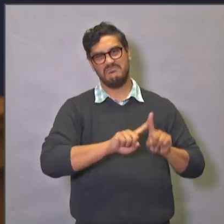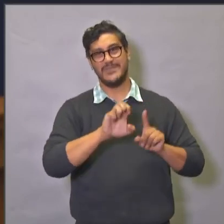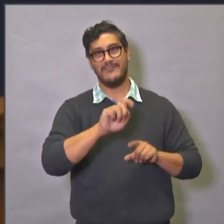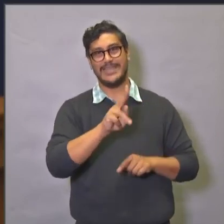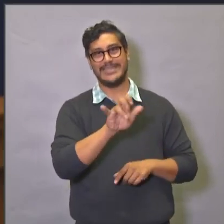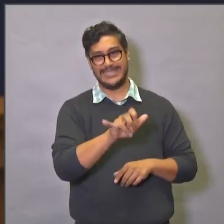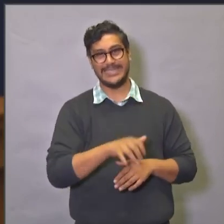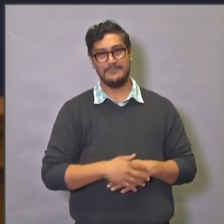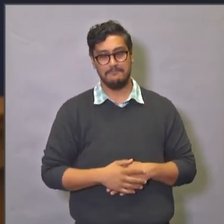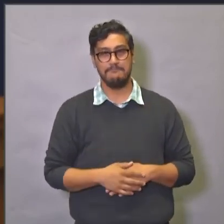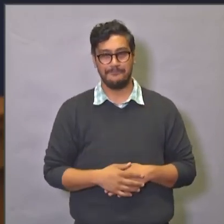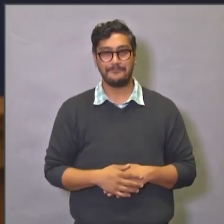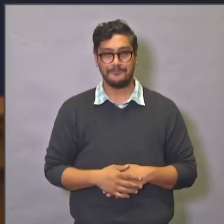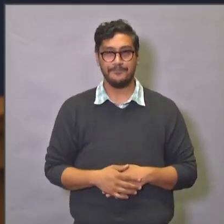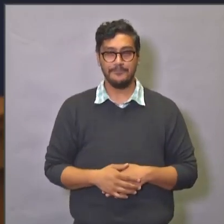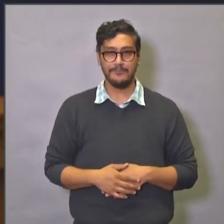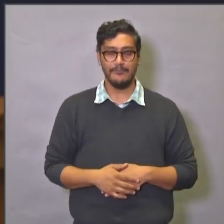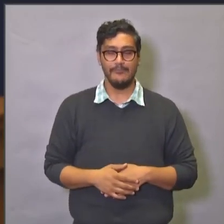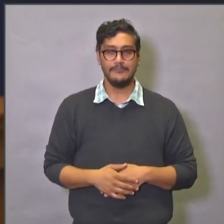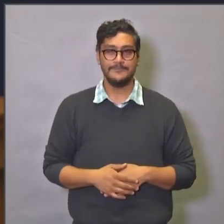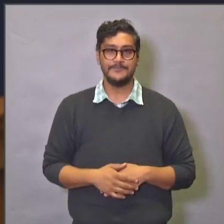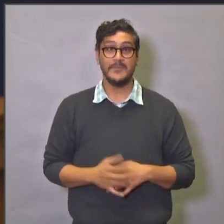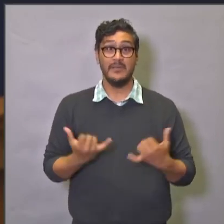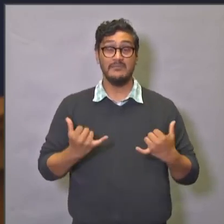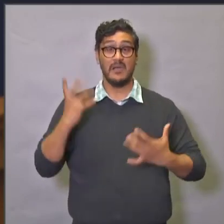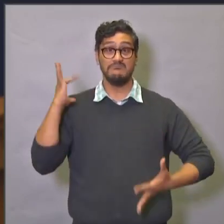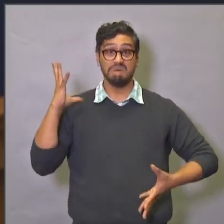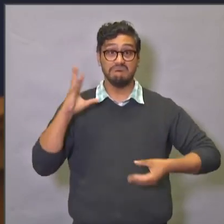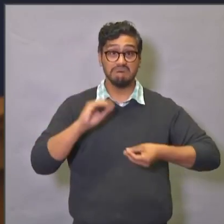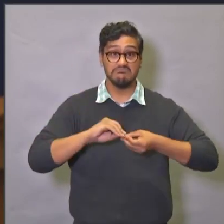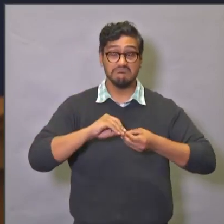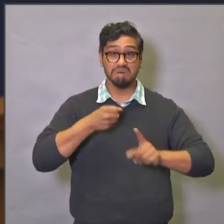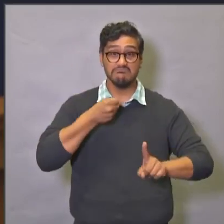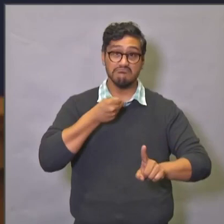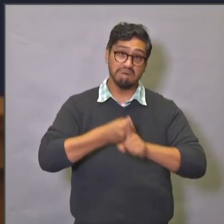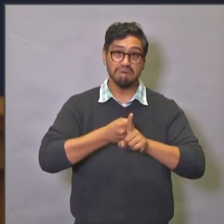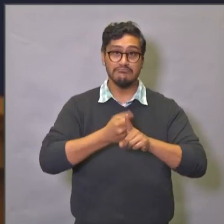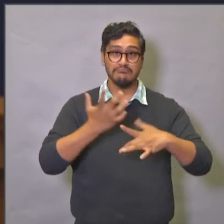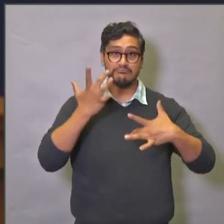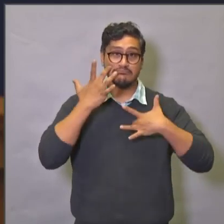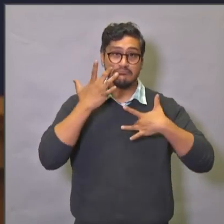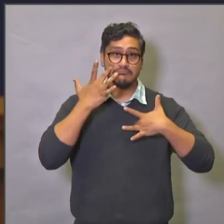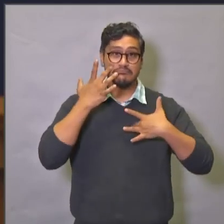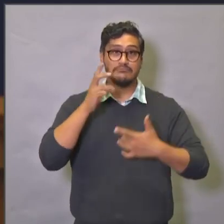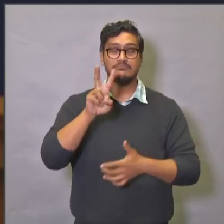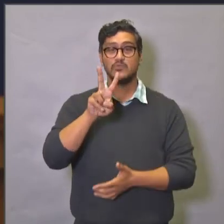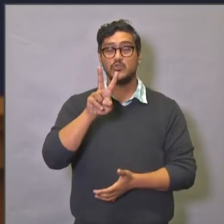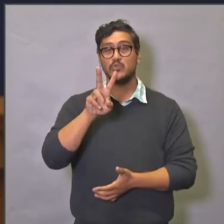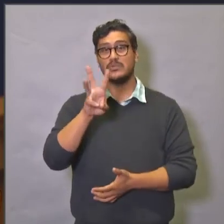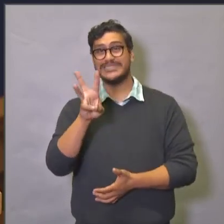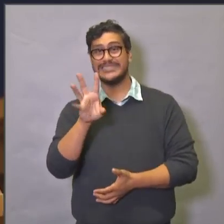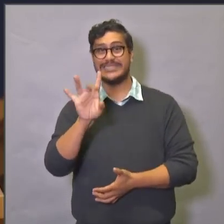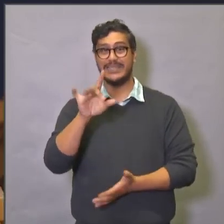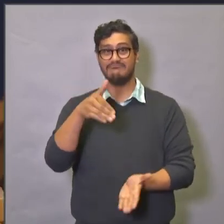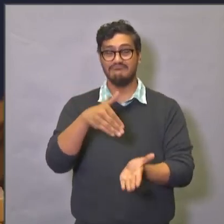raza o etnicidad. Esto eleva el número total de casos a